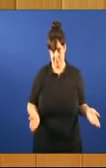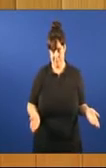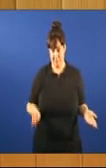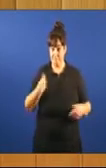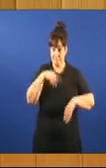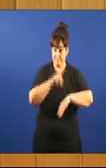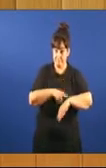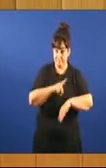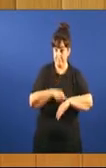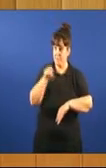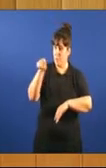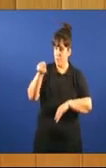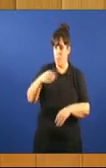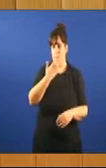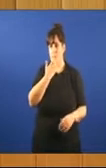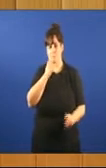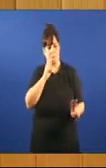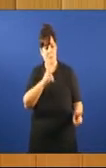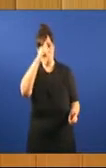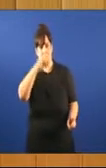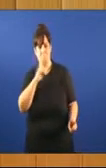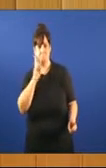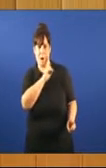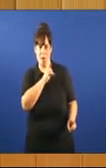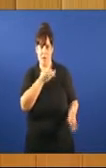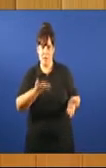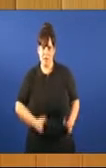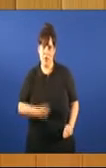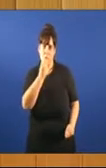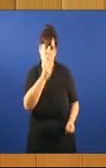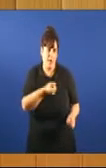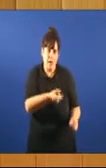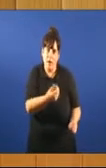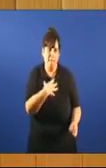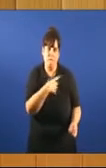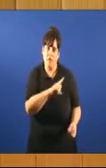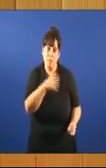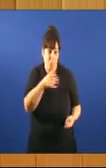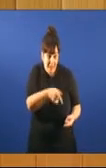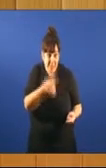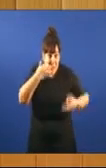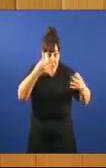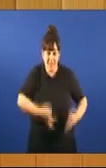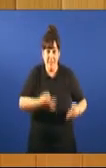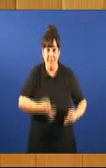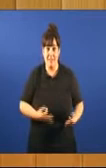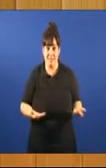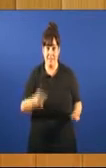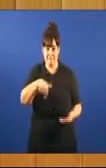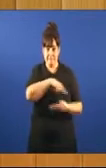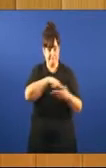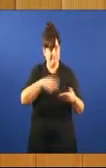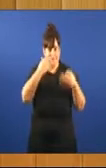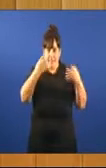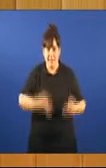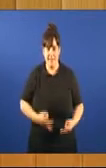hai pais que non poden dar de comer aos seus fillos, porque esa é a realidade que estamos vivindo no noso país,